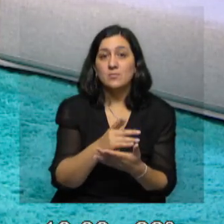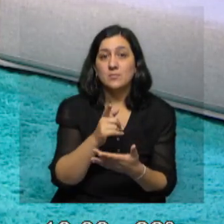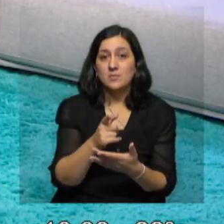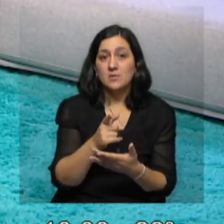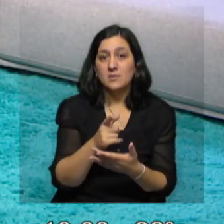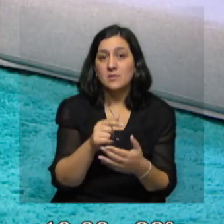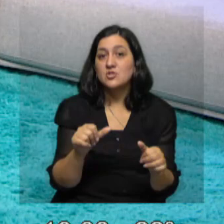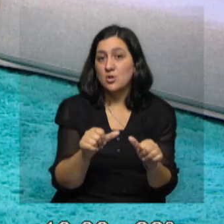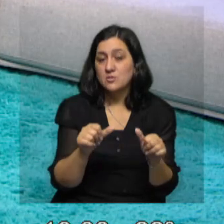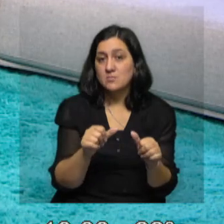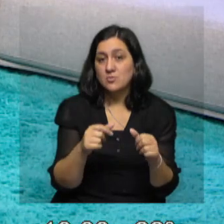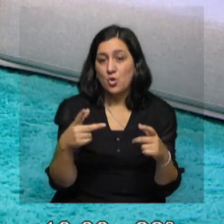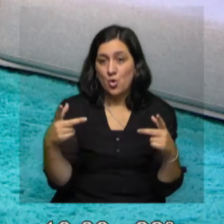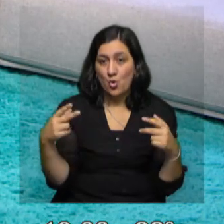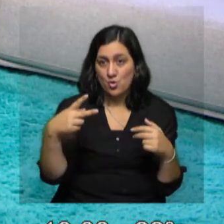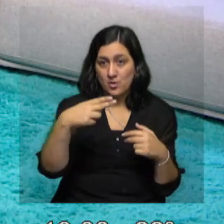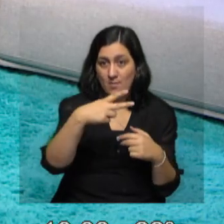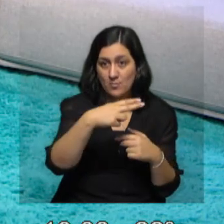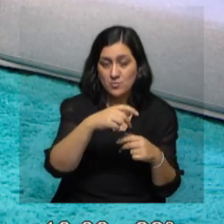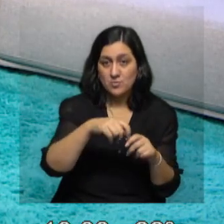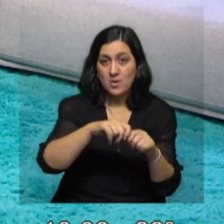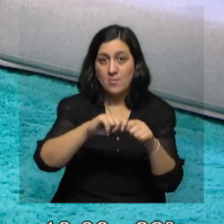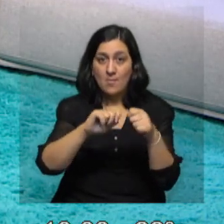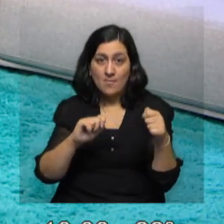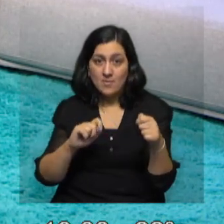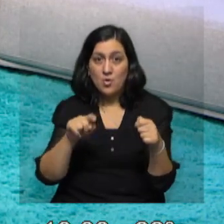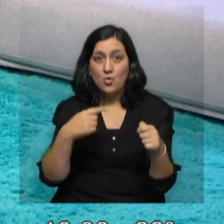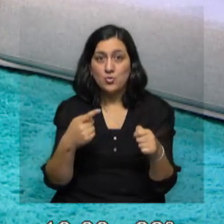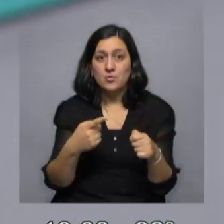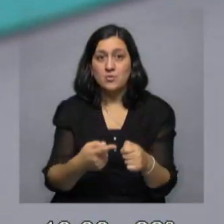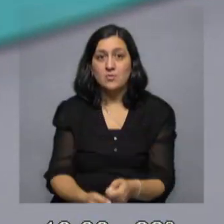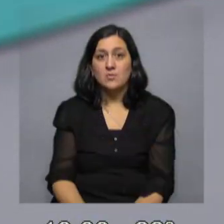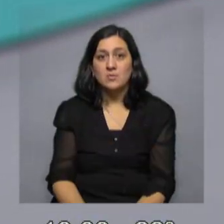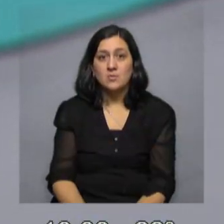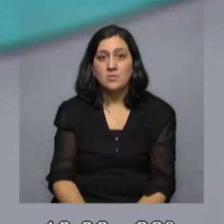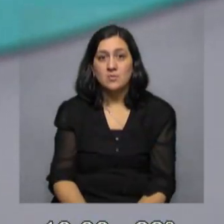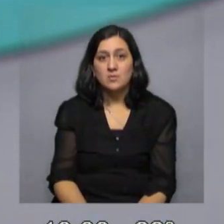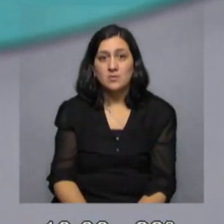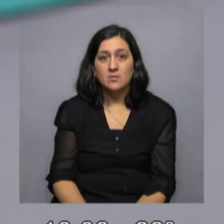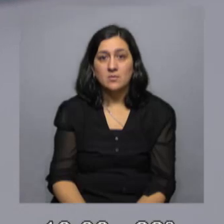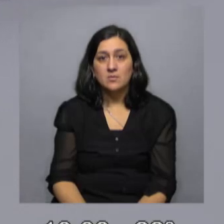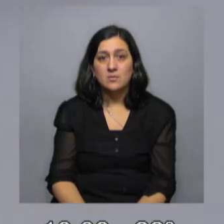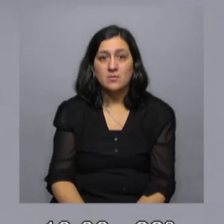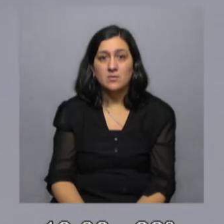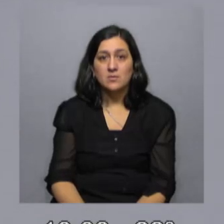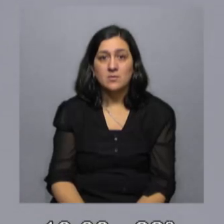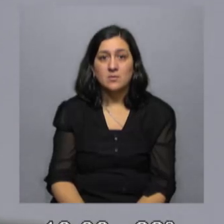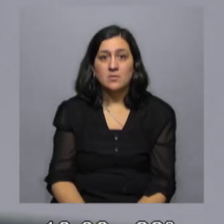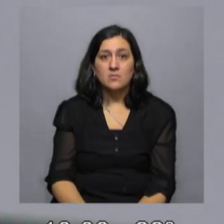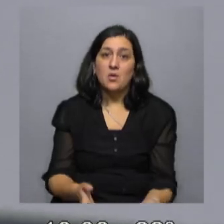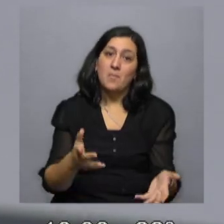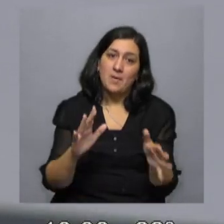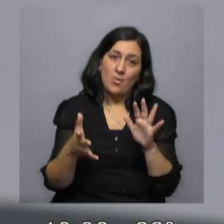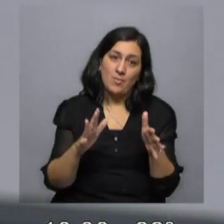lo hicimos, lo cortamos, abrimos otro. El tema del... ¡Ahí va! Una cosa así. Tenemos que volver al jardín de